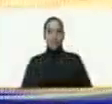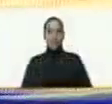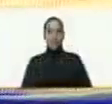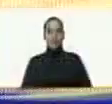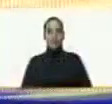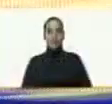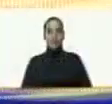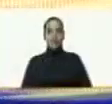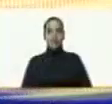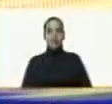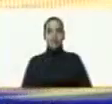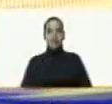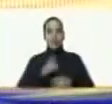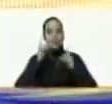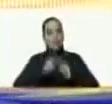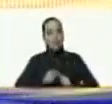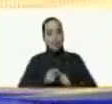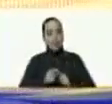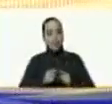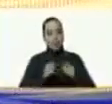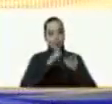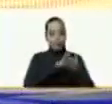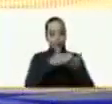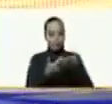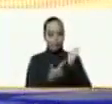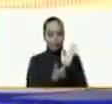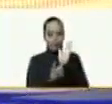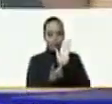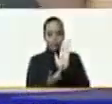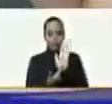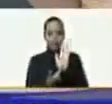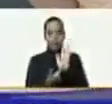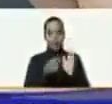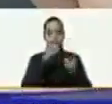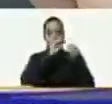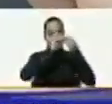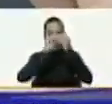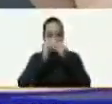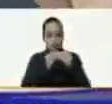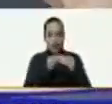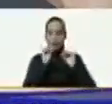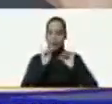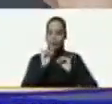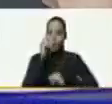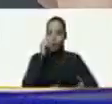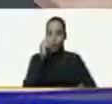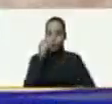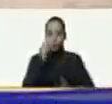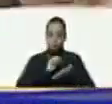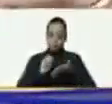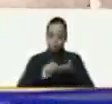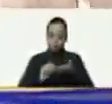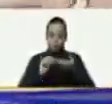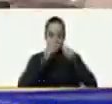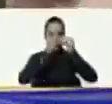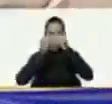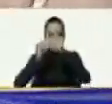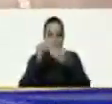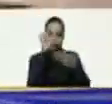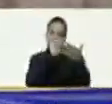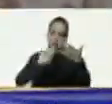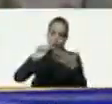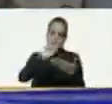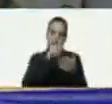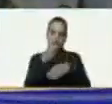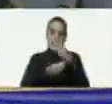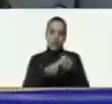Además, la portada ha sido diseñada por él mismo, con dibujos hechos por él,